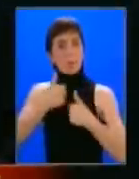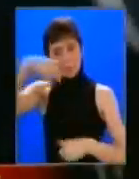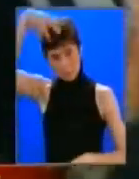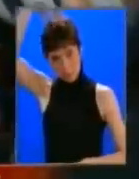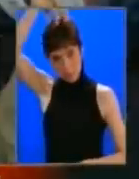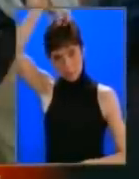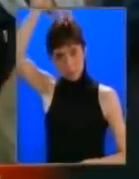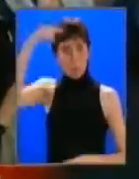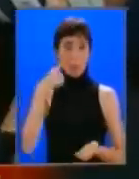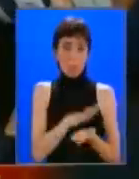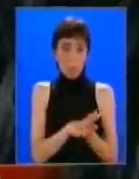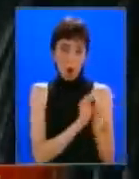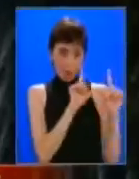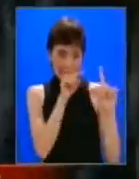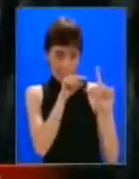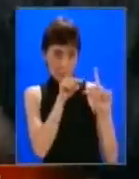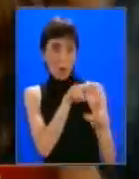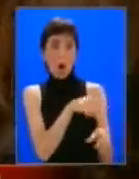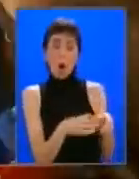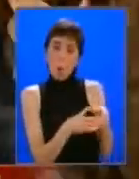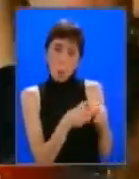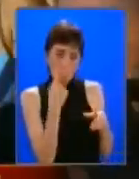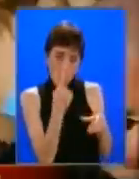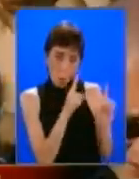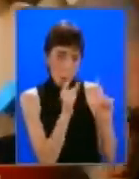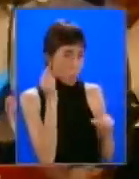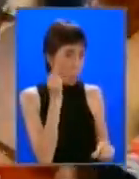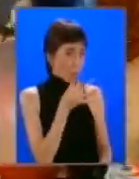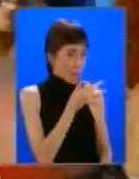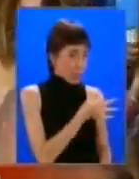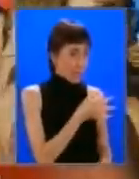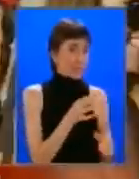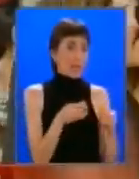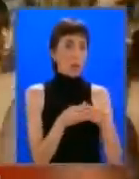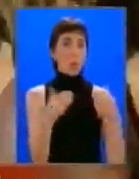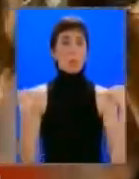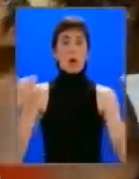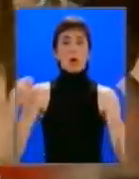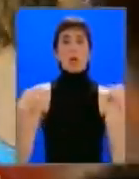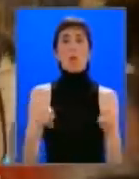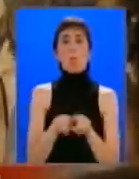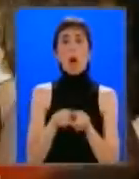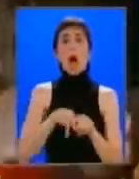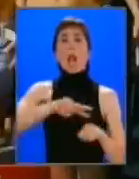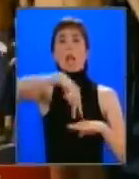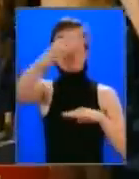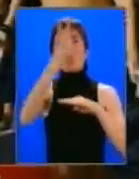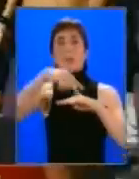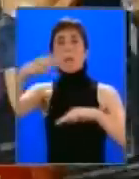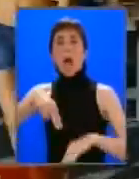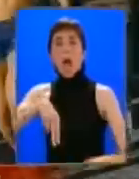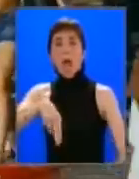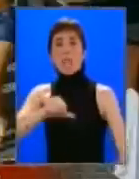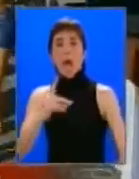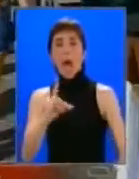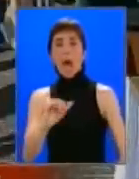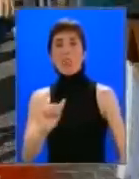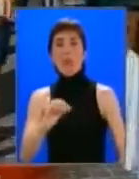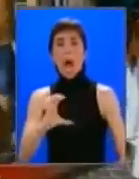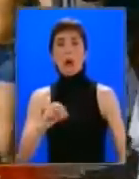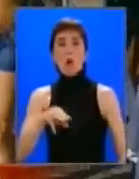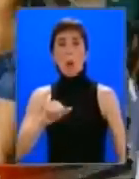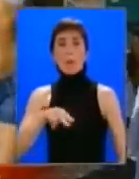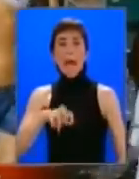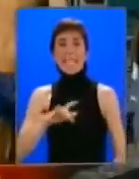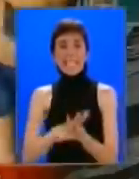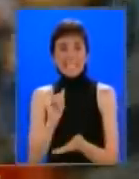por ejemplo, las que vemos en imágenes. Este grupo que vemos ahí, que son bastantes gimnastas tipo Nadia Comaneci, sí, las vemos ahí haciendo acrobacias, son las mejores